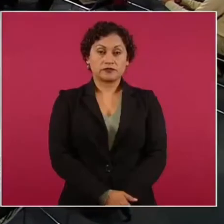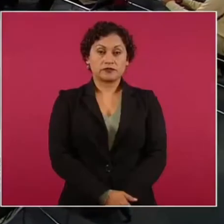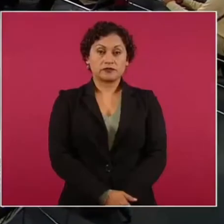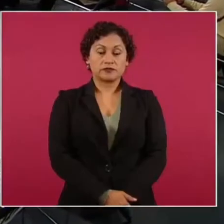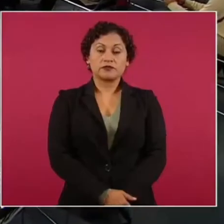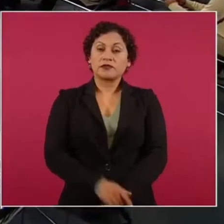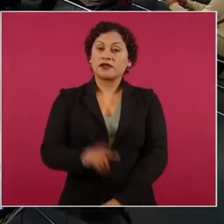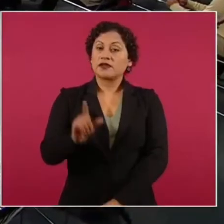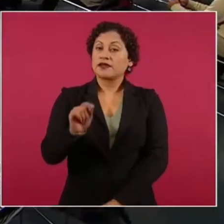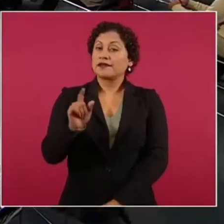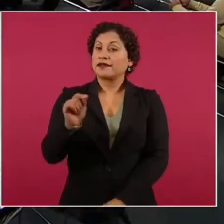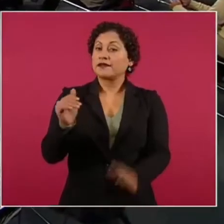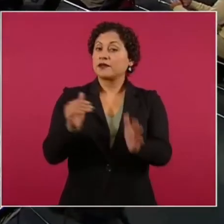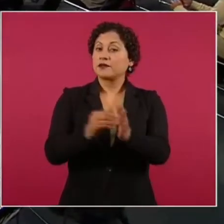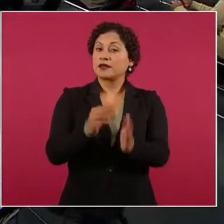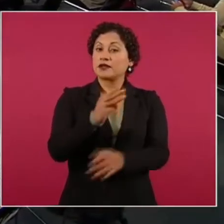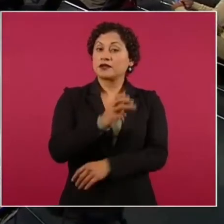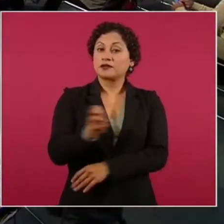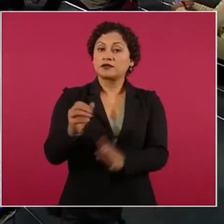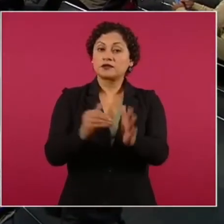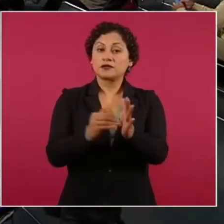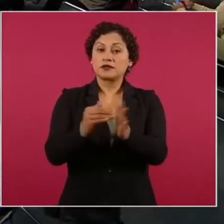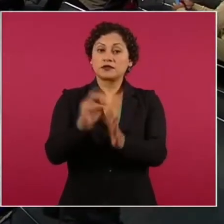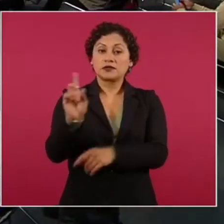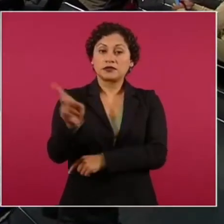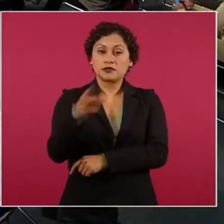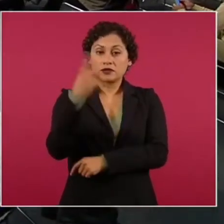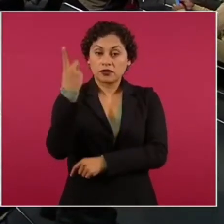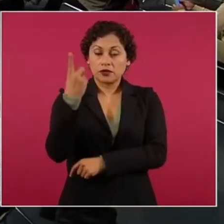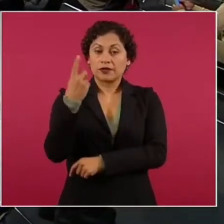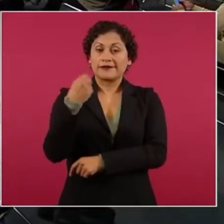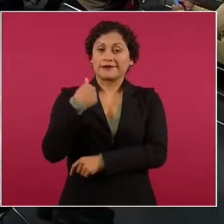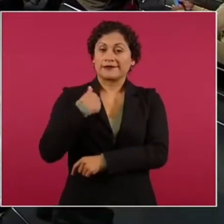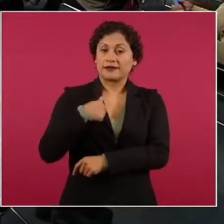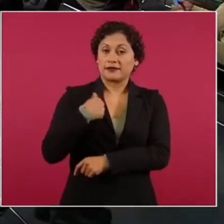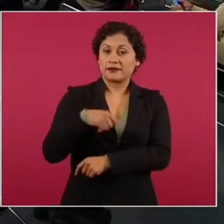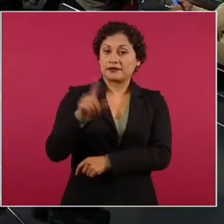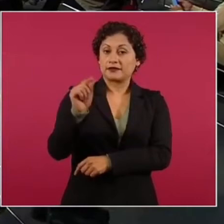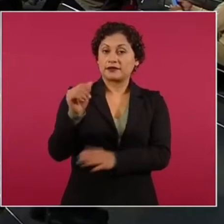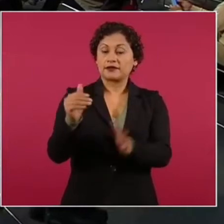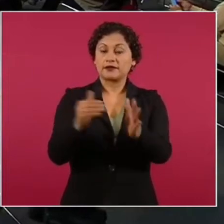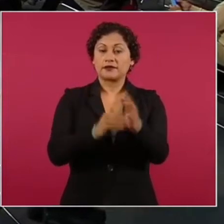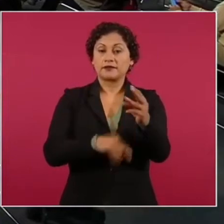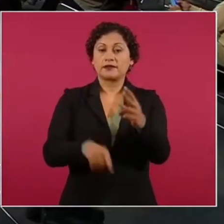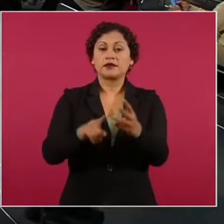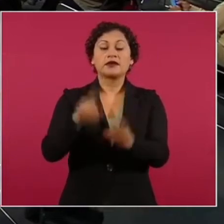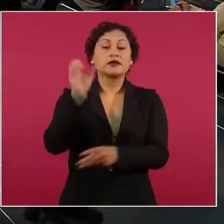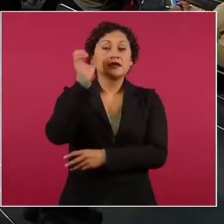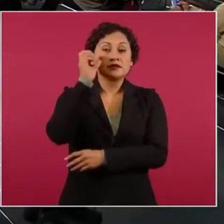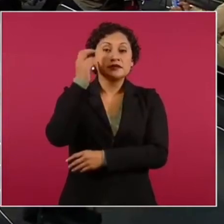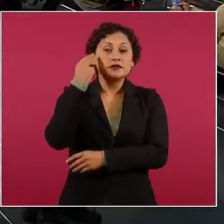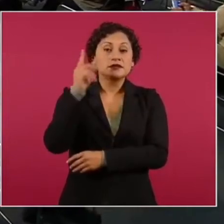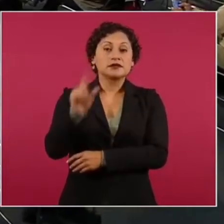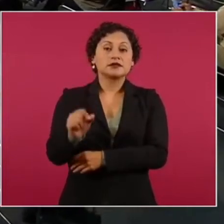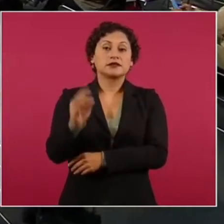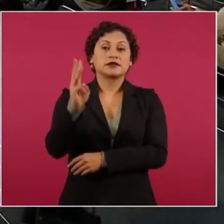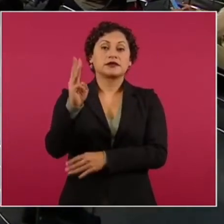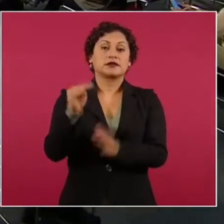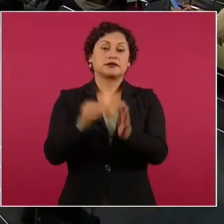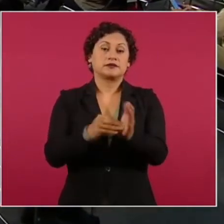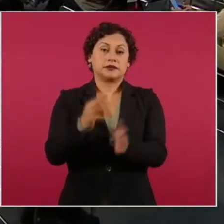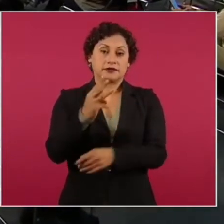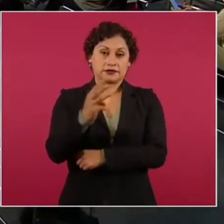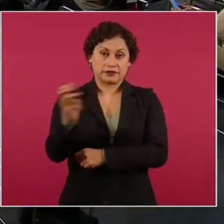70.300 millones de dólares, y Canadá 70.000, y China 63.300. Esto con